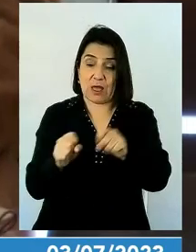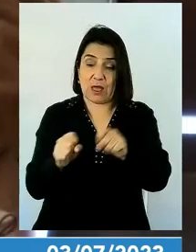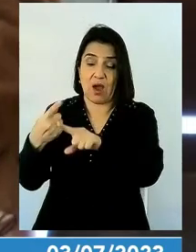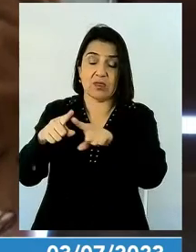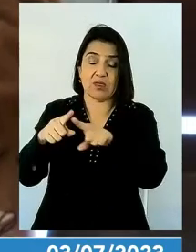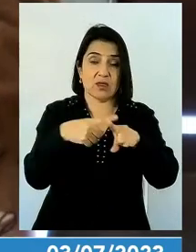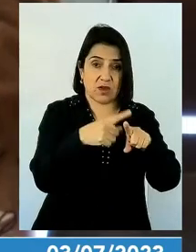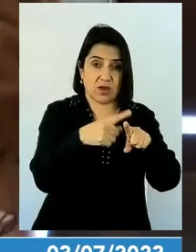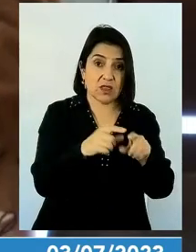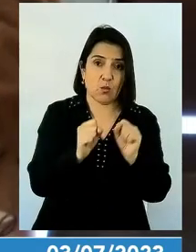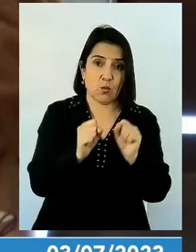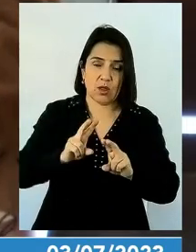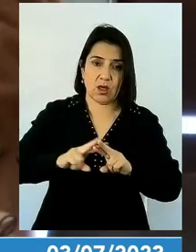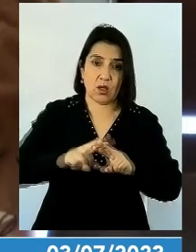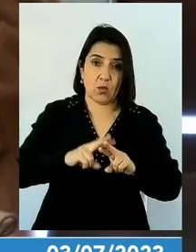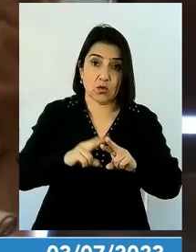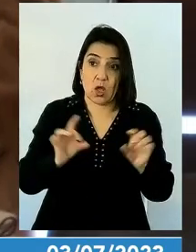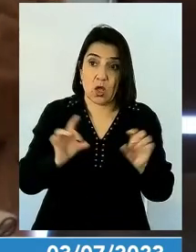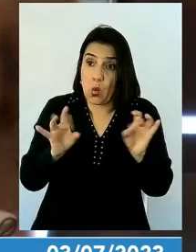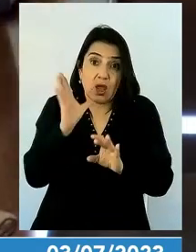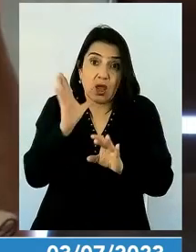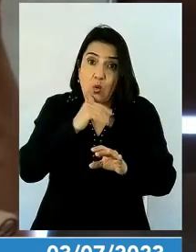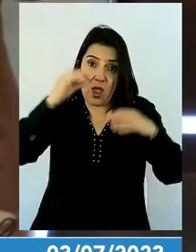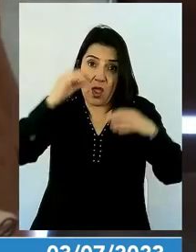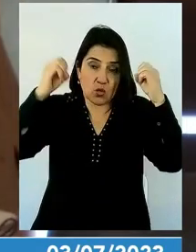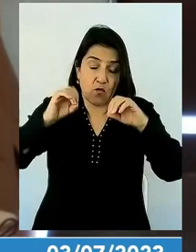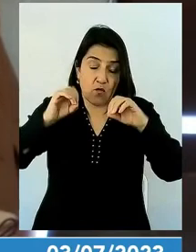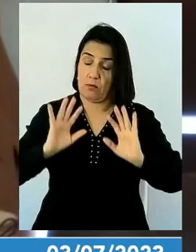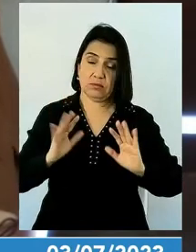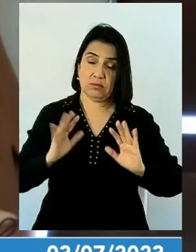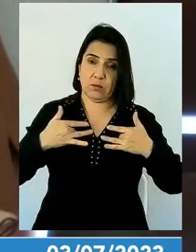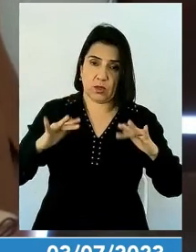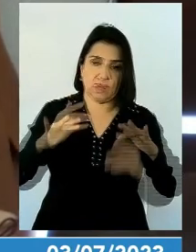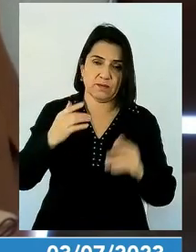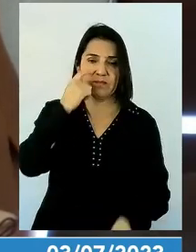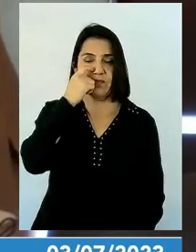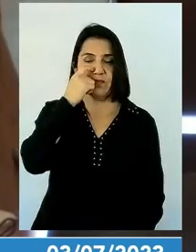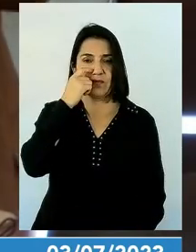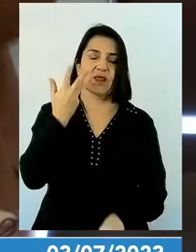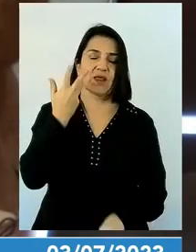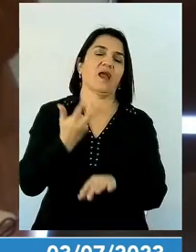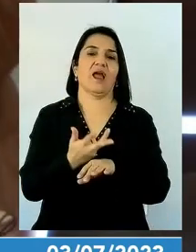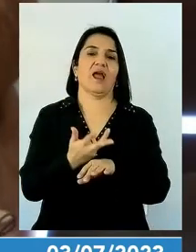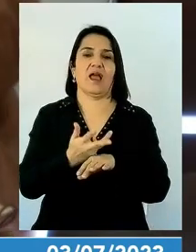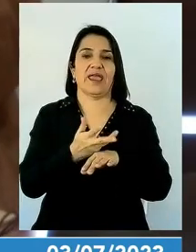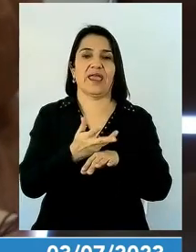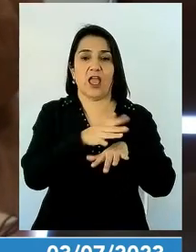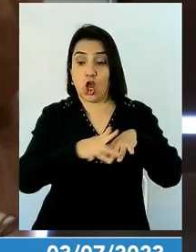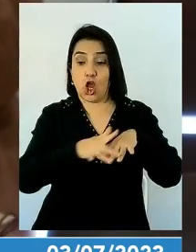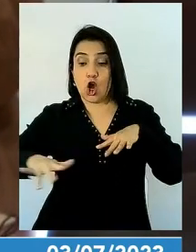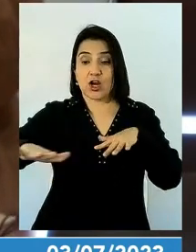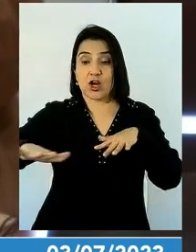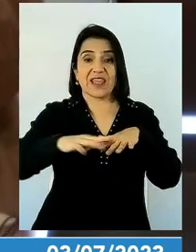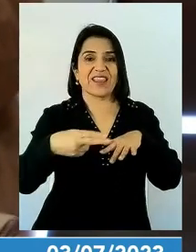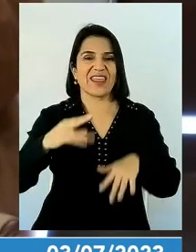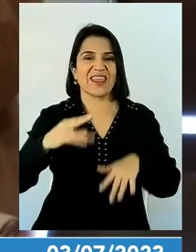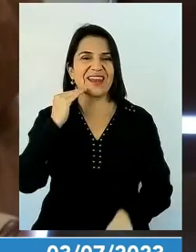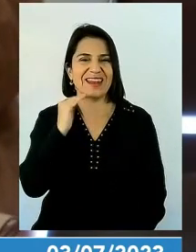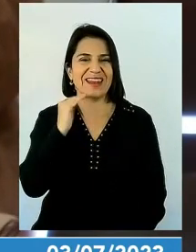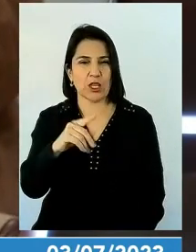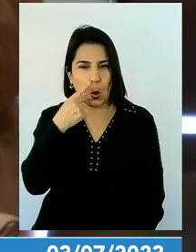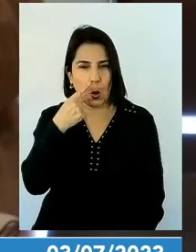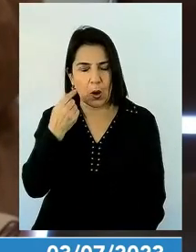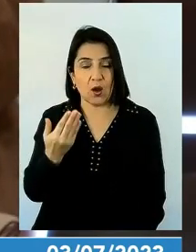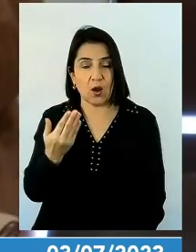tenemos hoy día el Niño, ¿no es cierto?, la corriente del Niño, que supuestamente